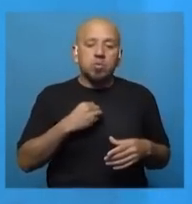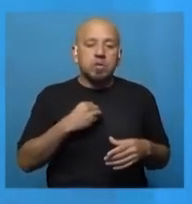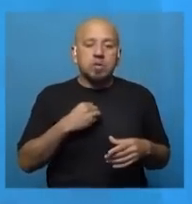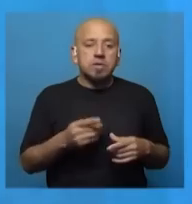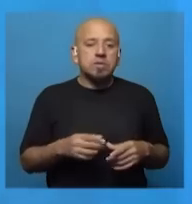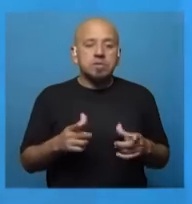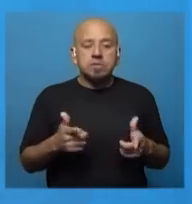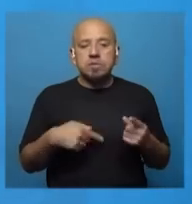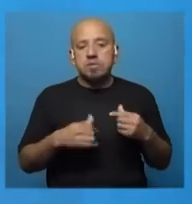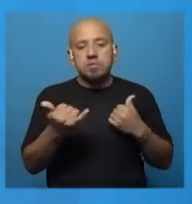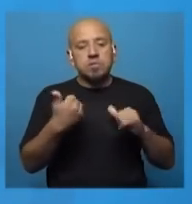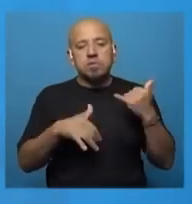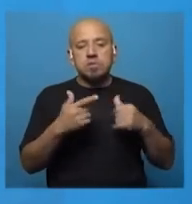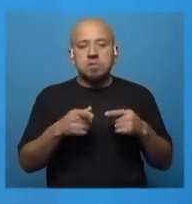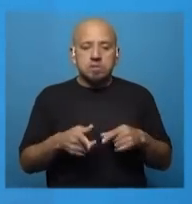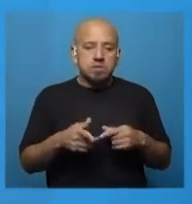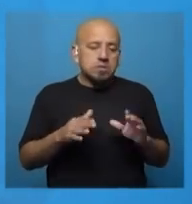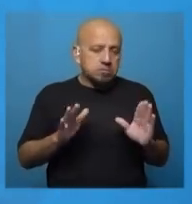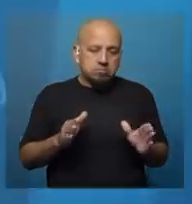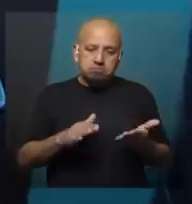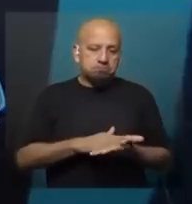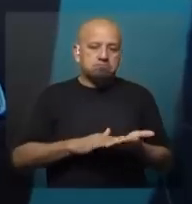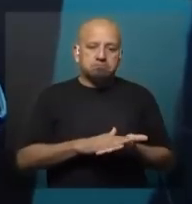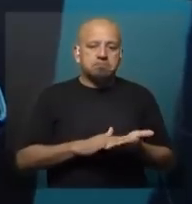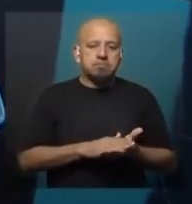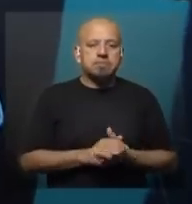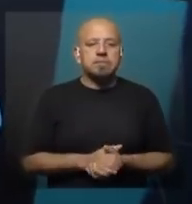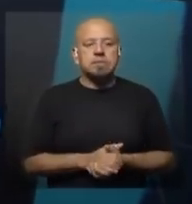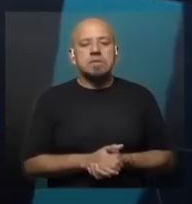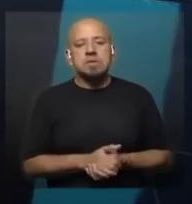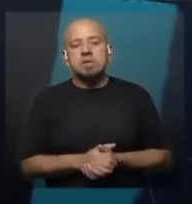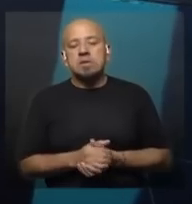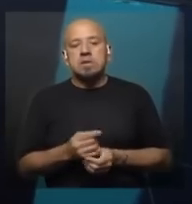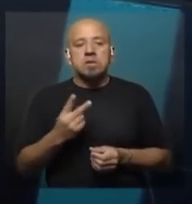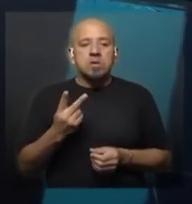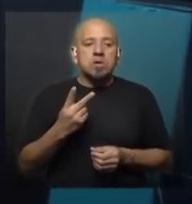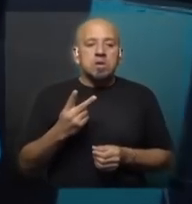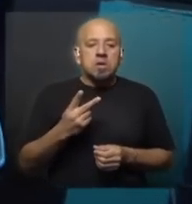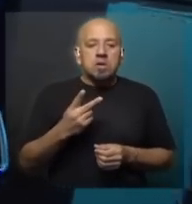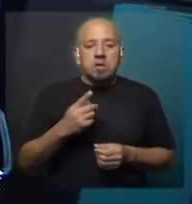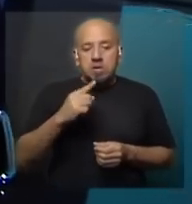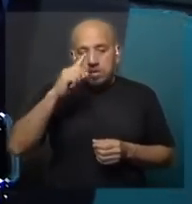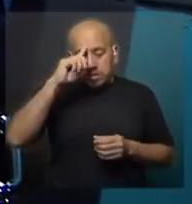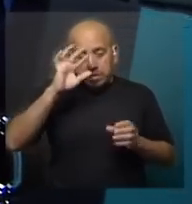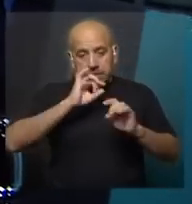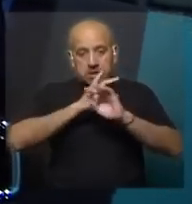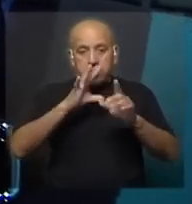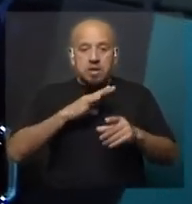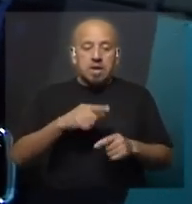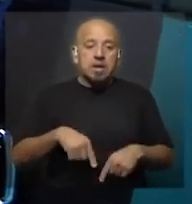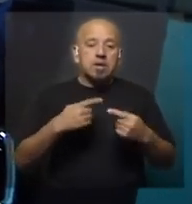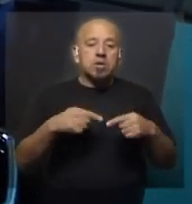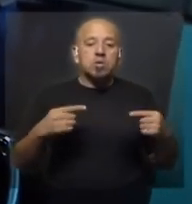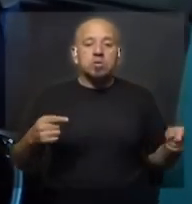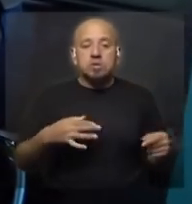en brindar esta información para nada en segundo lugar queda claro que hay cosas que se dijeron